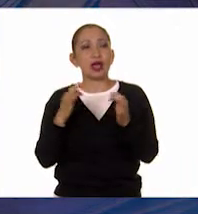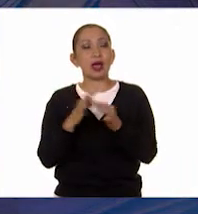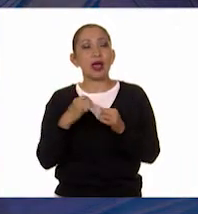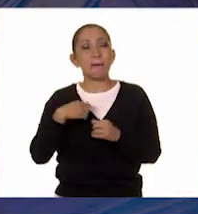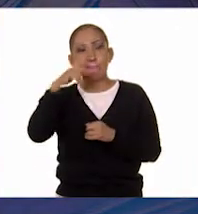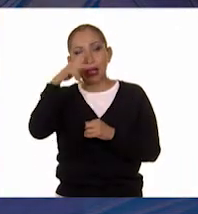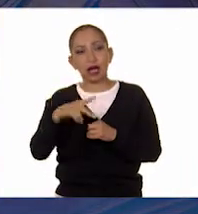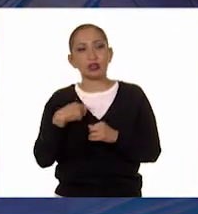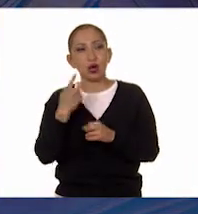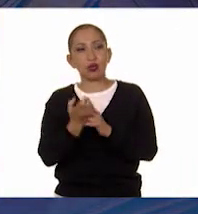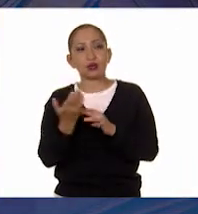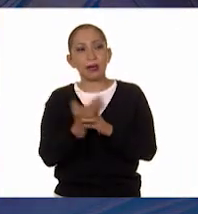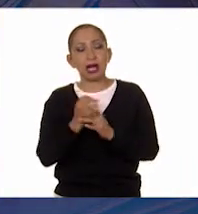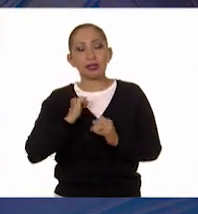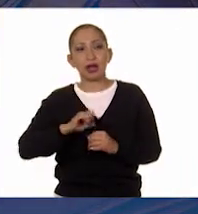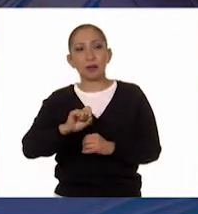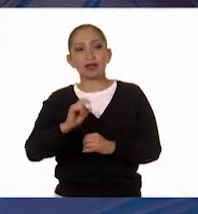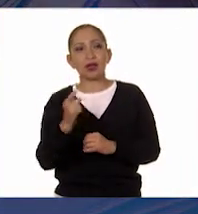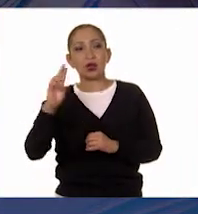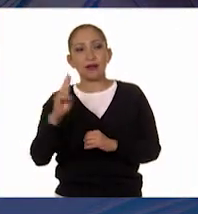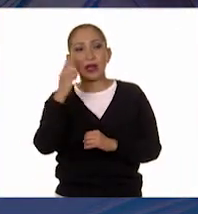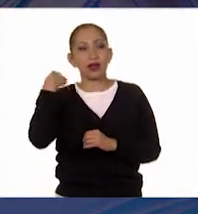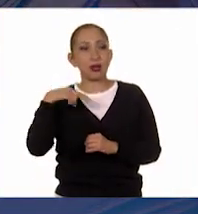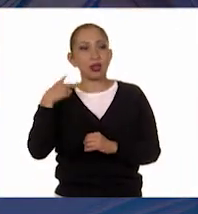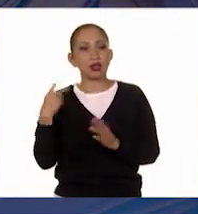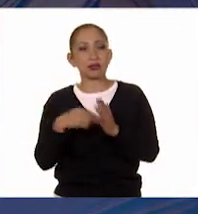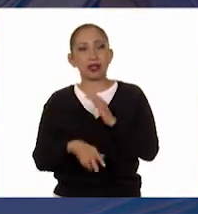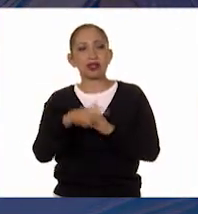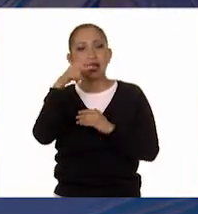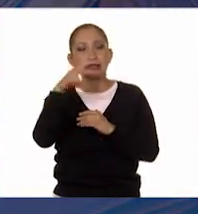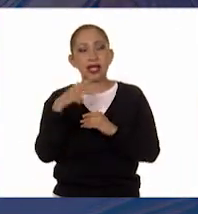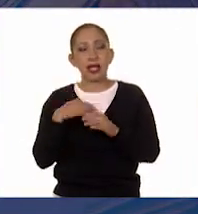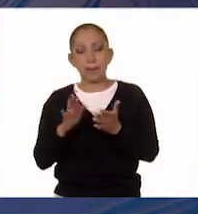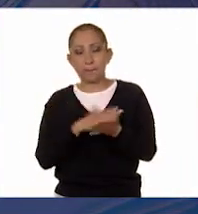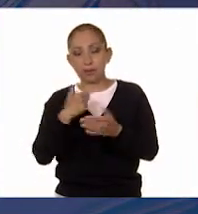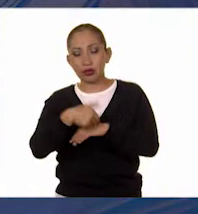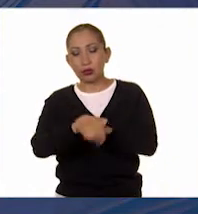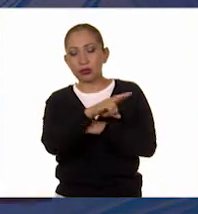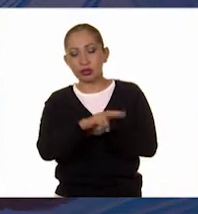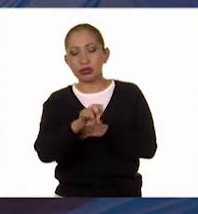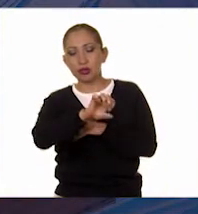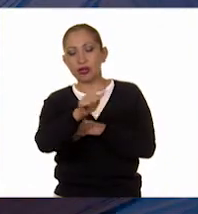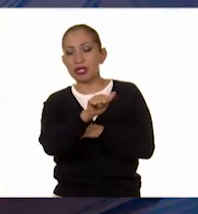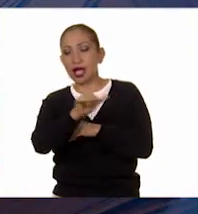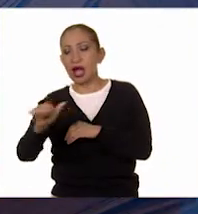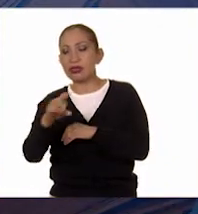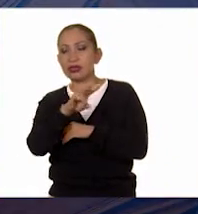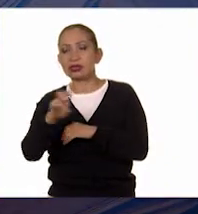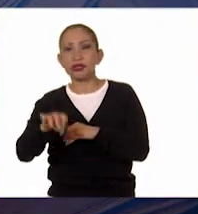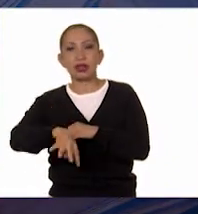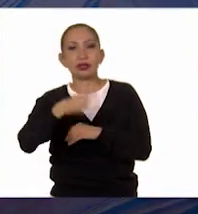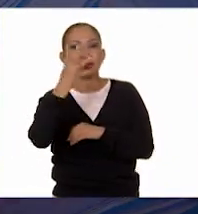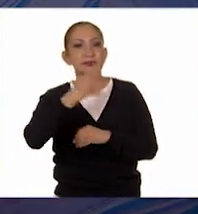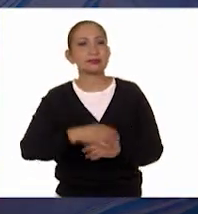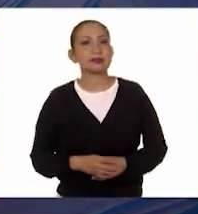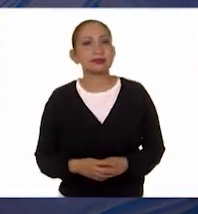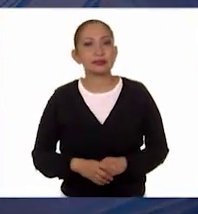mitad del siglo XX, México, Universidad Veracruzana 2013, páginas de la 211 a la